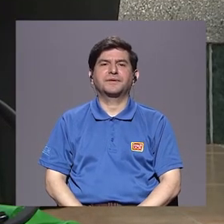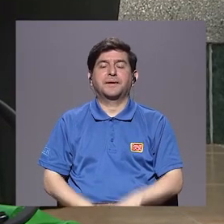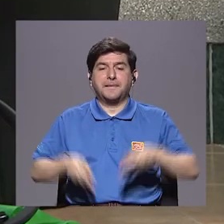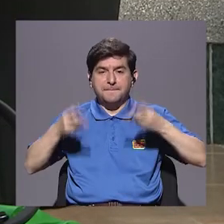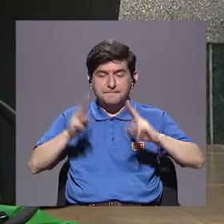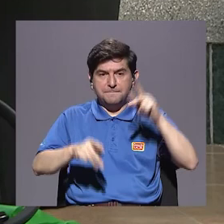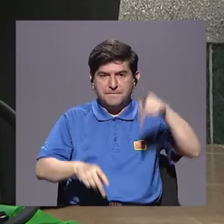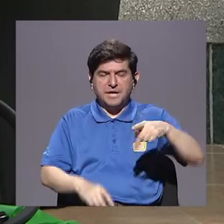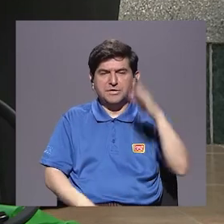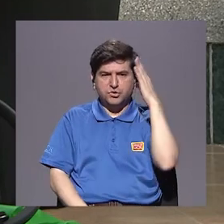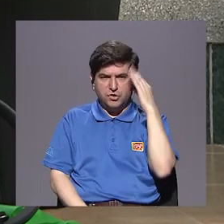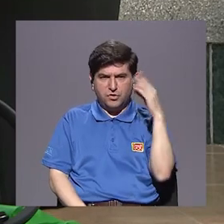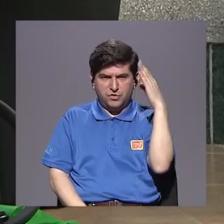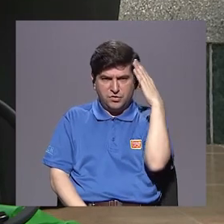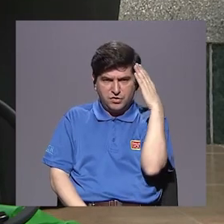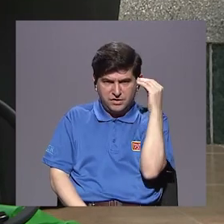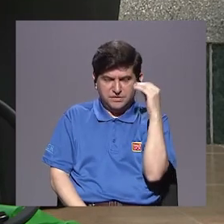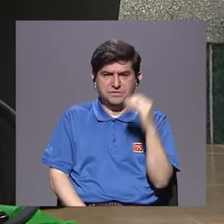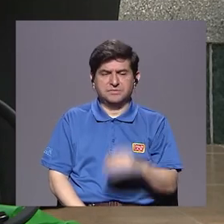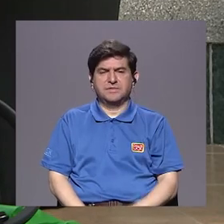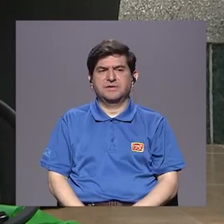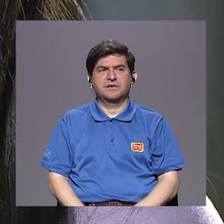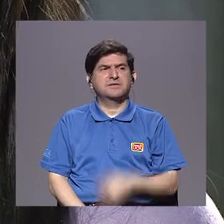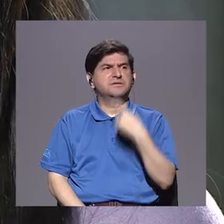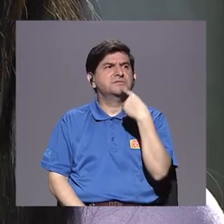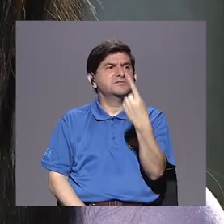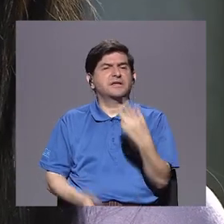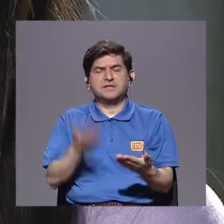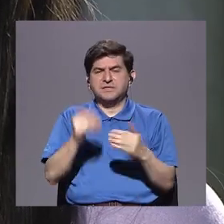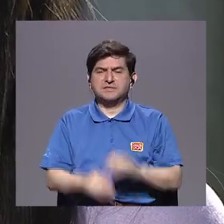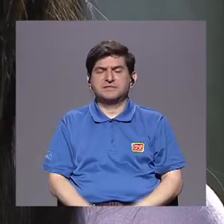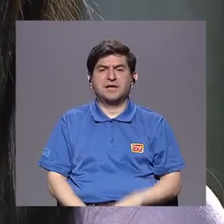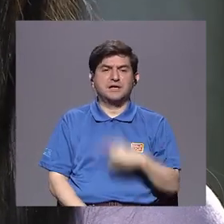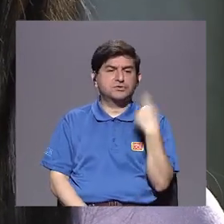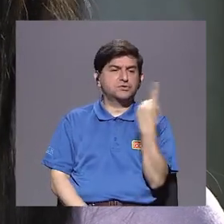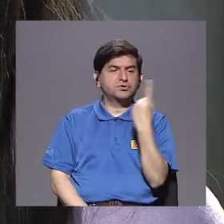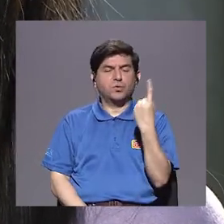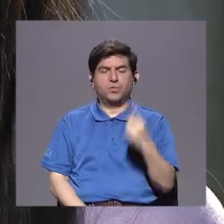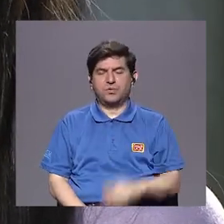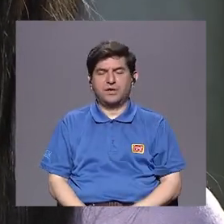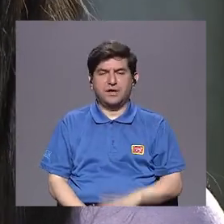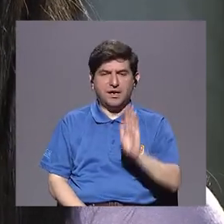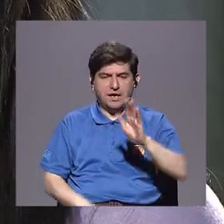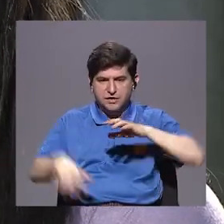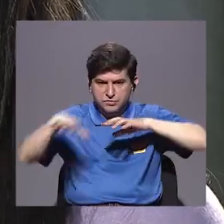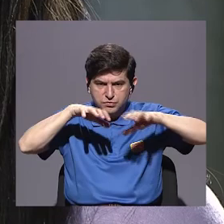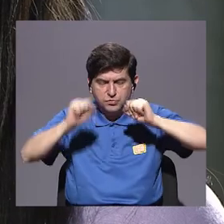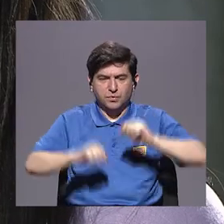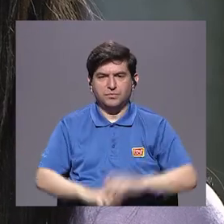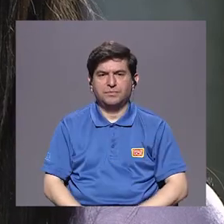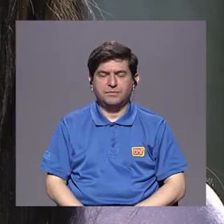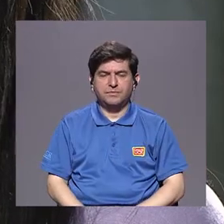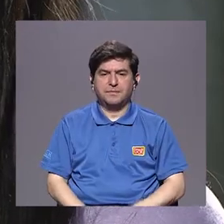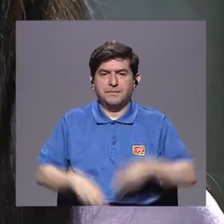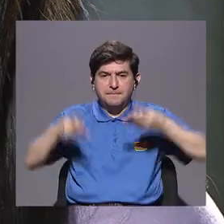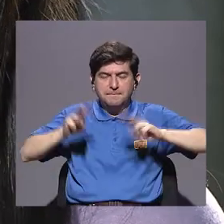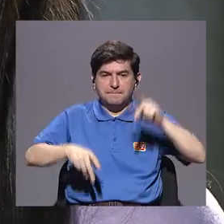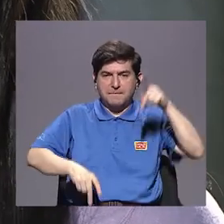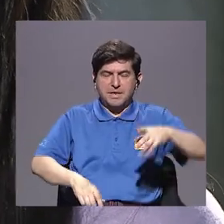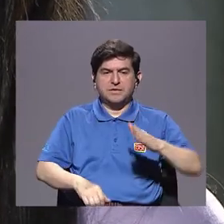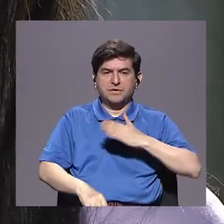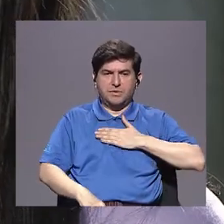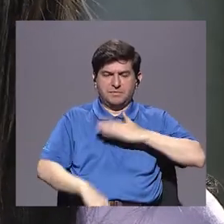el Pilates es una experiencia, se puede decir que es única de movimiento. El